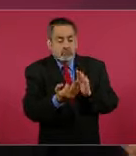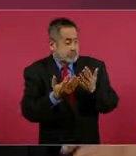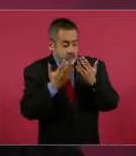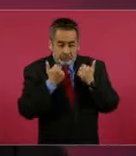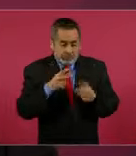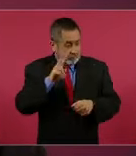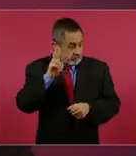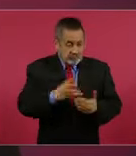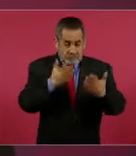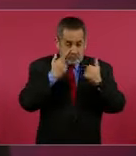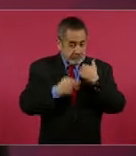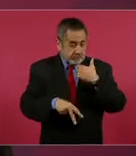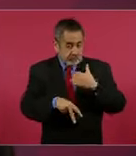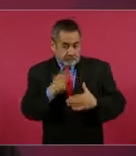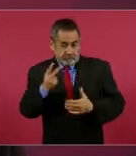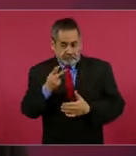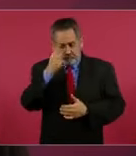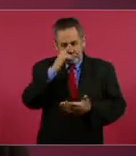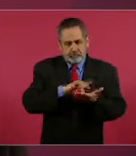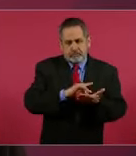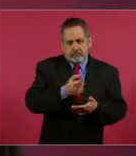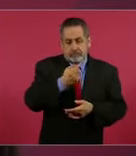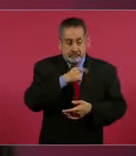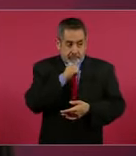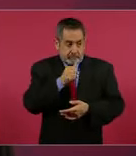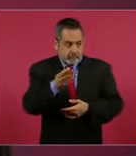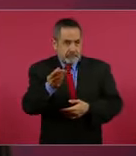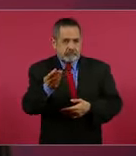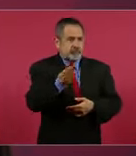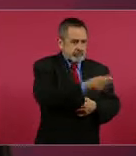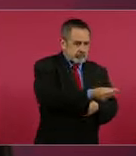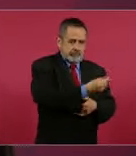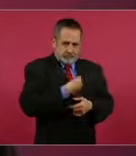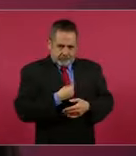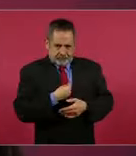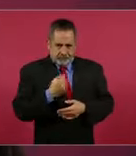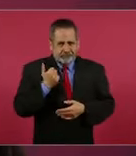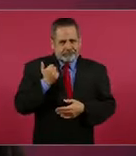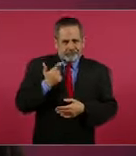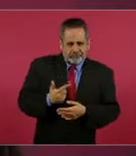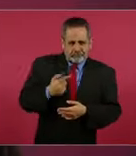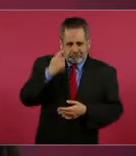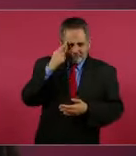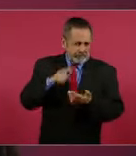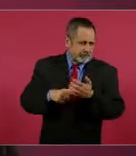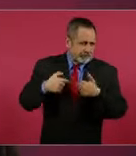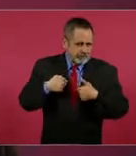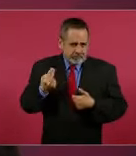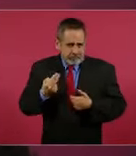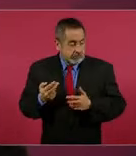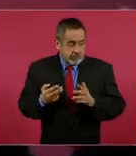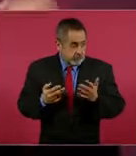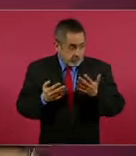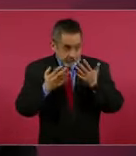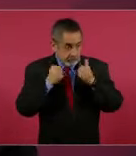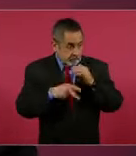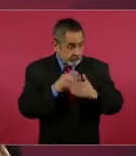llevarse para el paciente, para quien lo está necesitando.